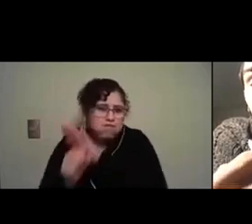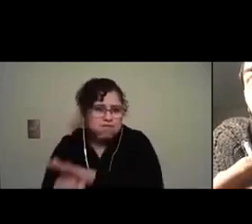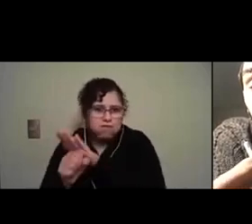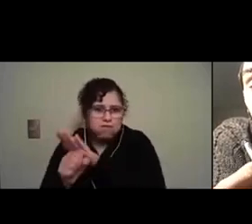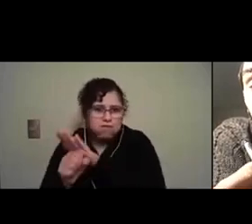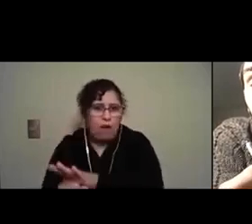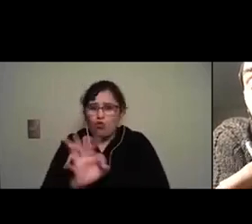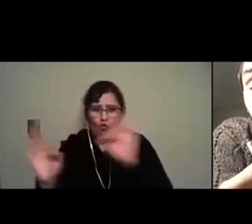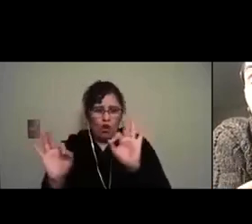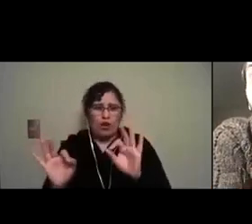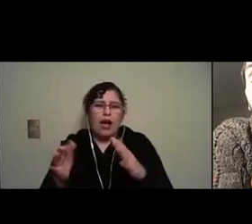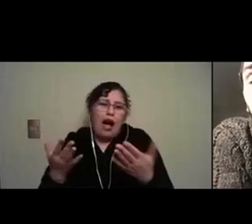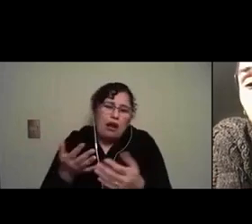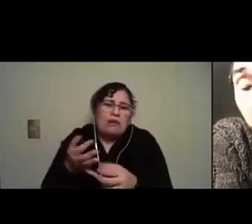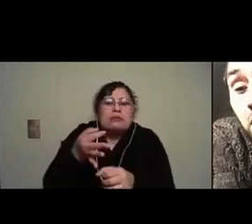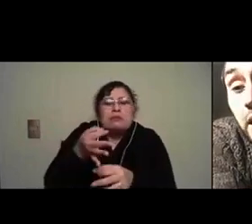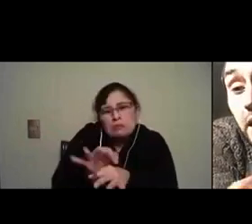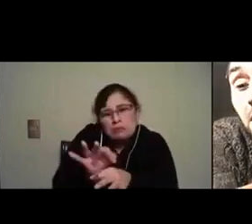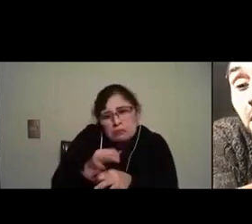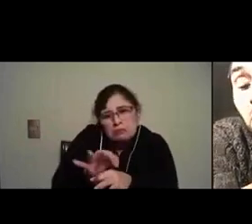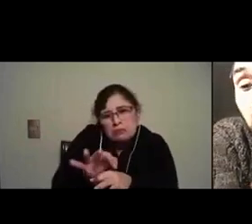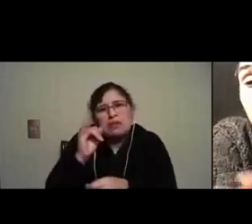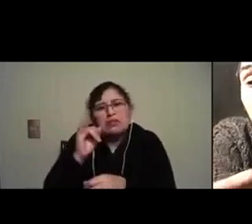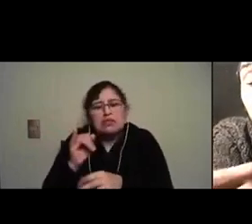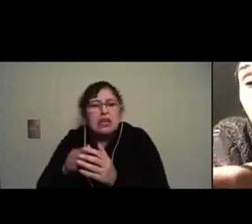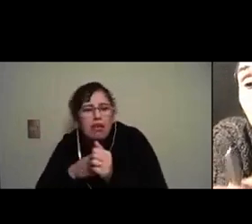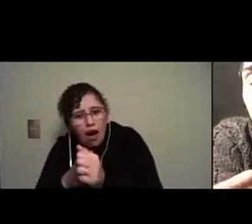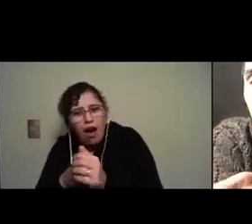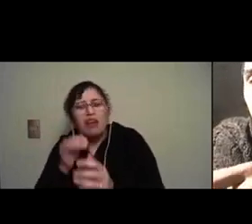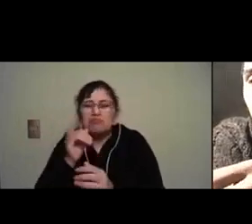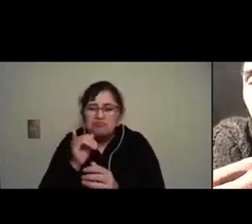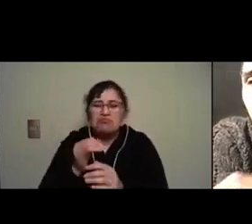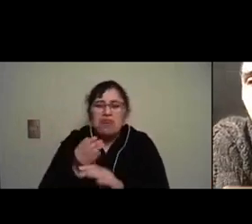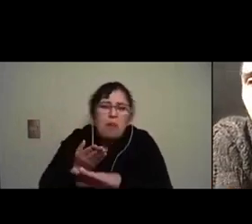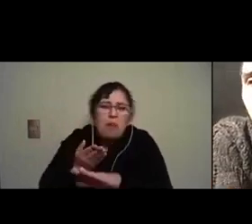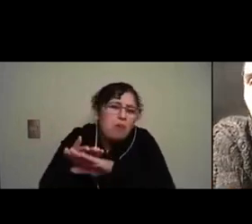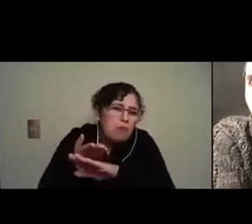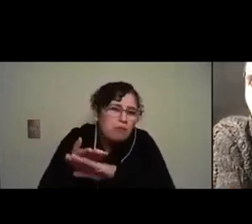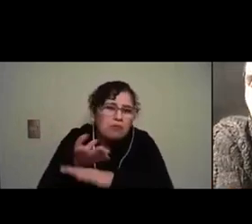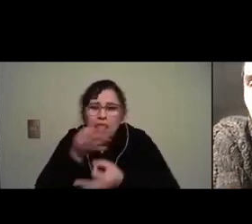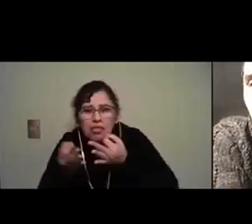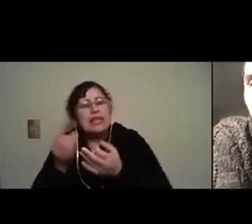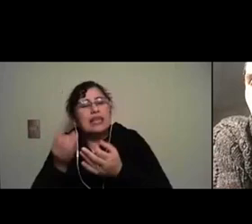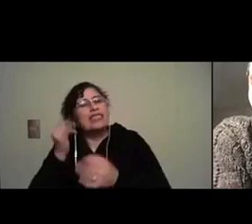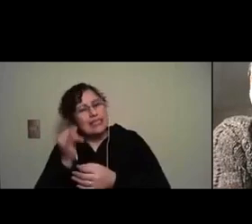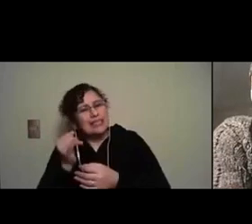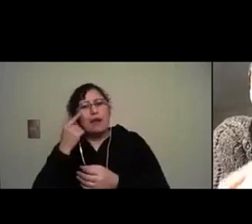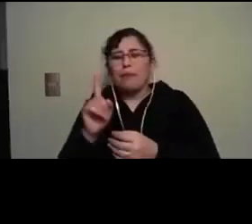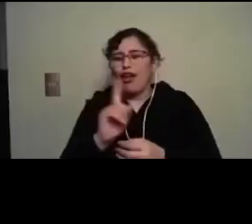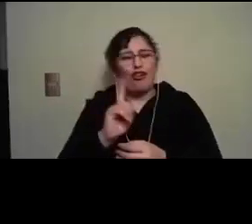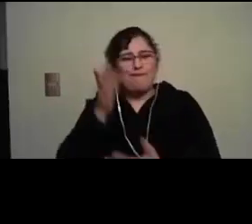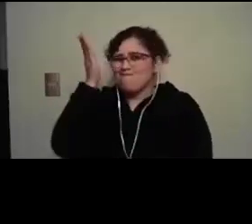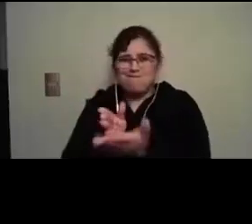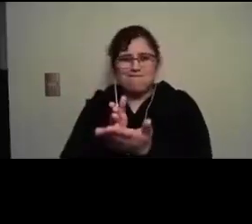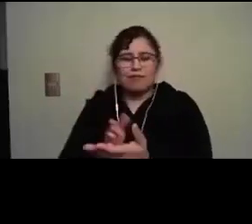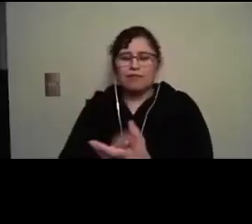de persuadir, de inferir, de poder guiar, orientar, proponer, ¿ya? Pero tratar de que la asistencia de una